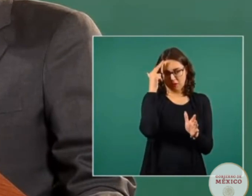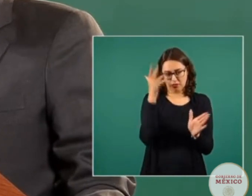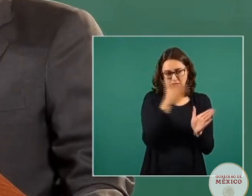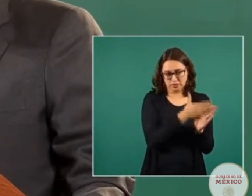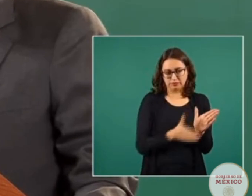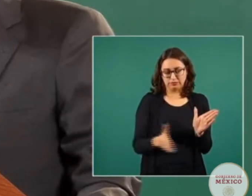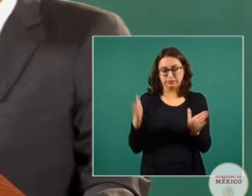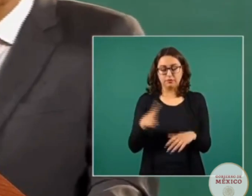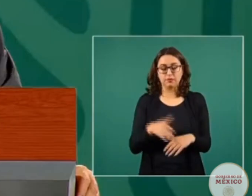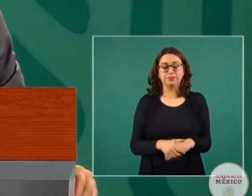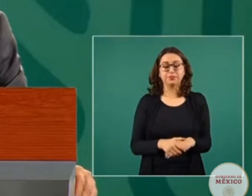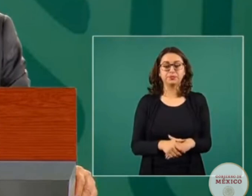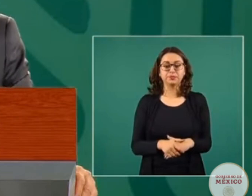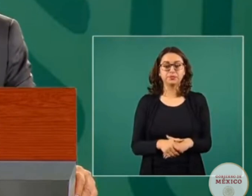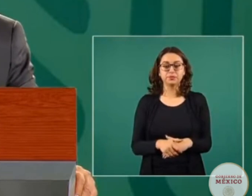Y Perico se